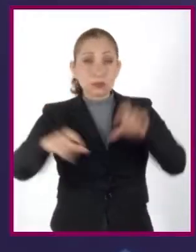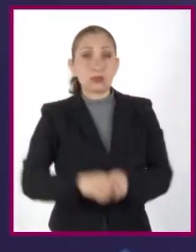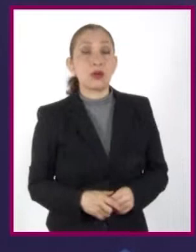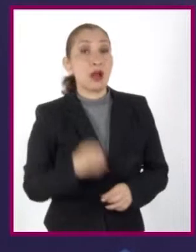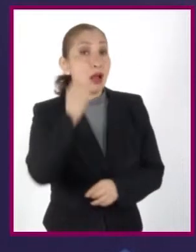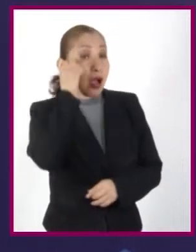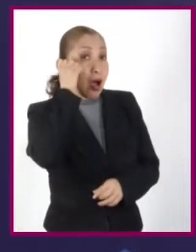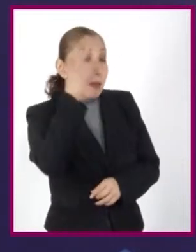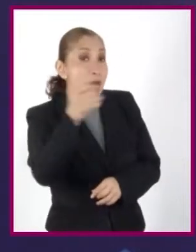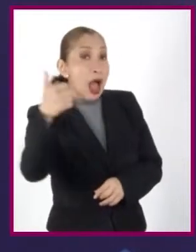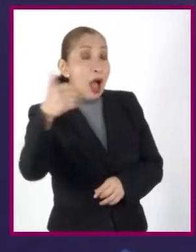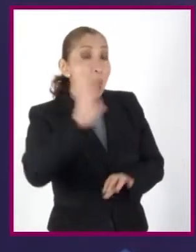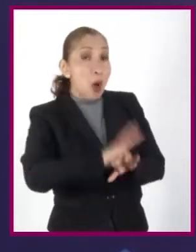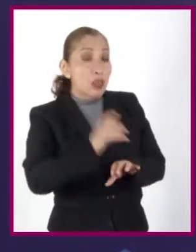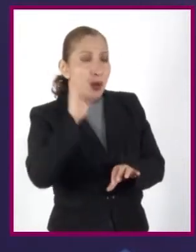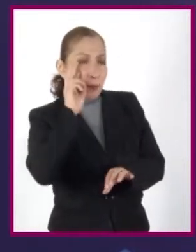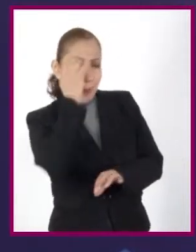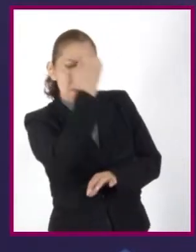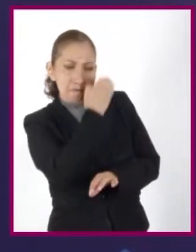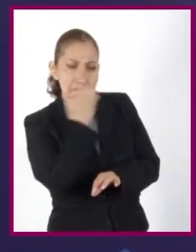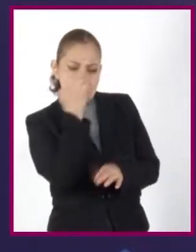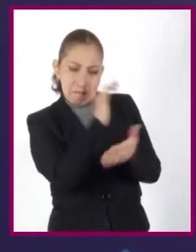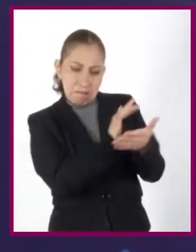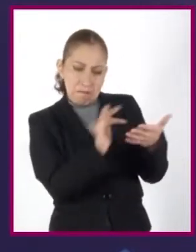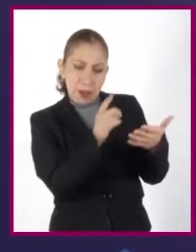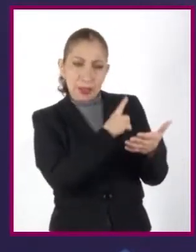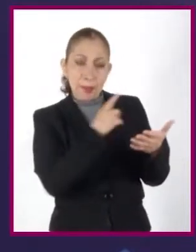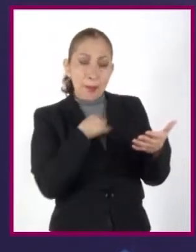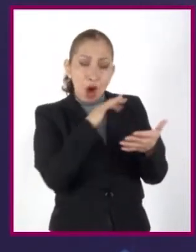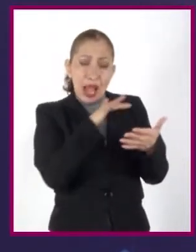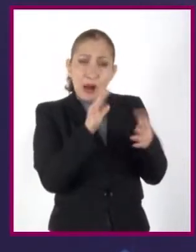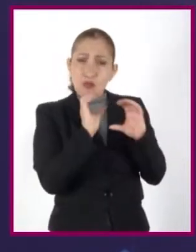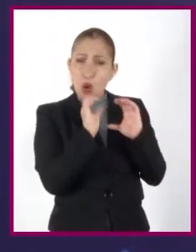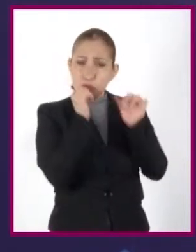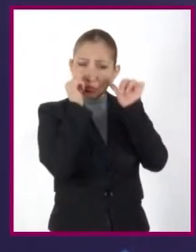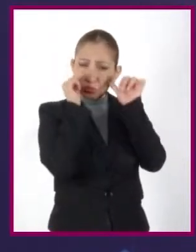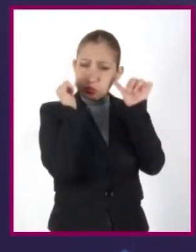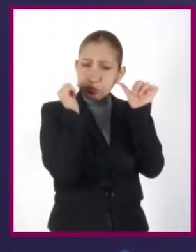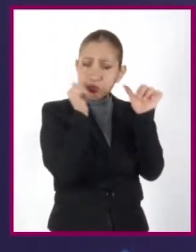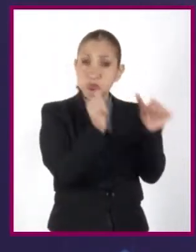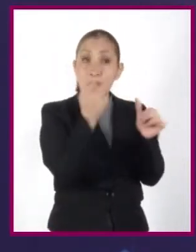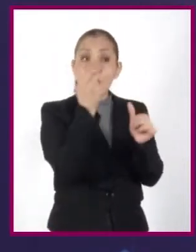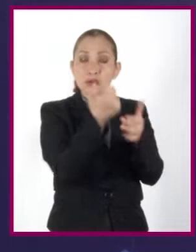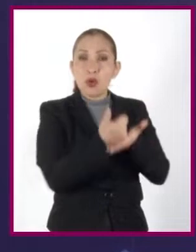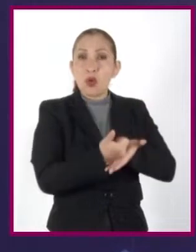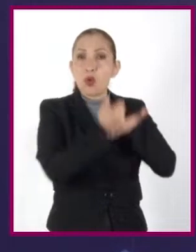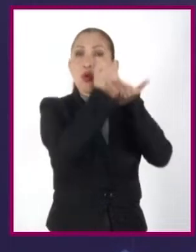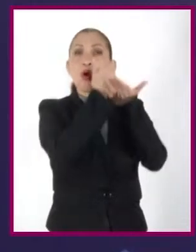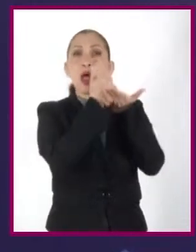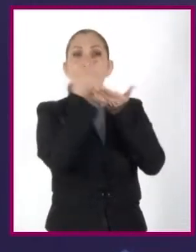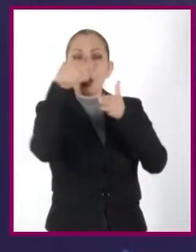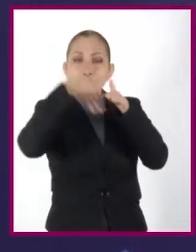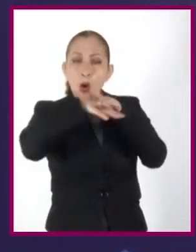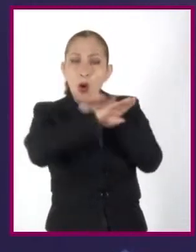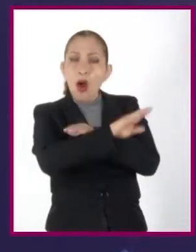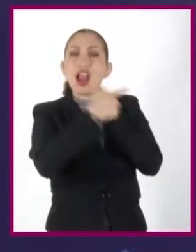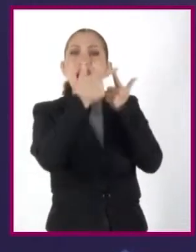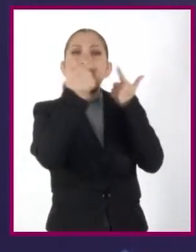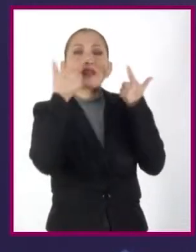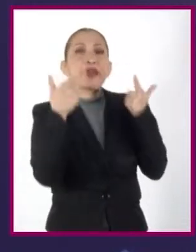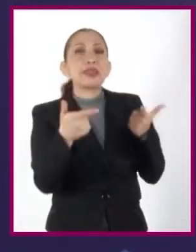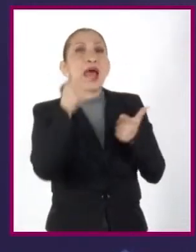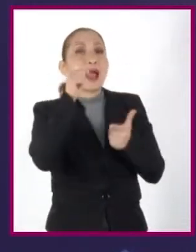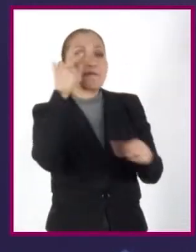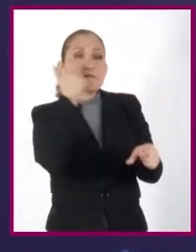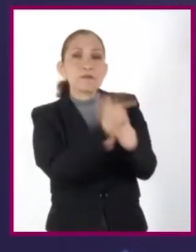hay que olvidar que cada vez que analicemos un texto, debemos leer con mucha atención. Esto nos permitirá adentrarnos en la leyenda